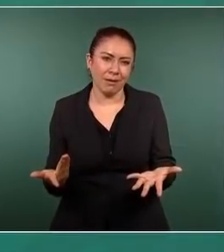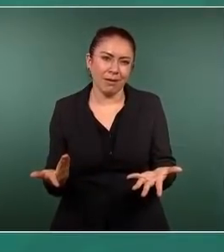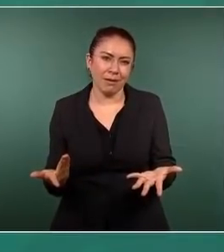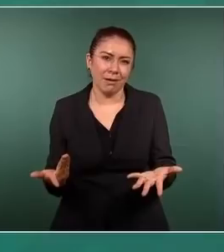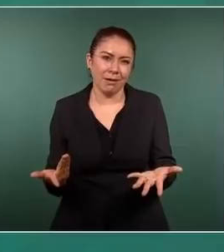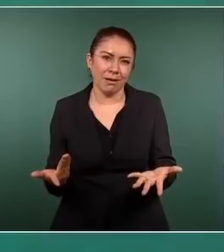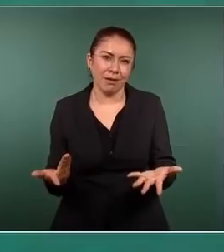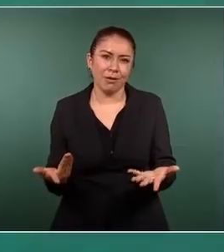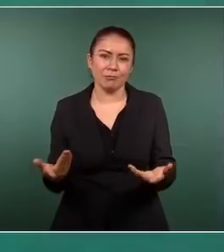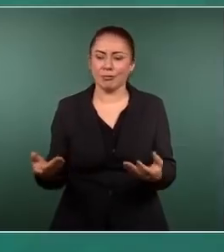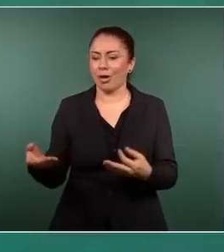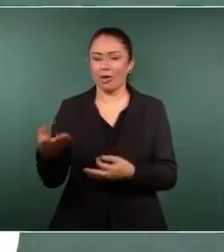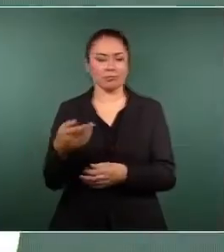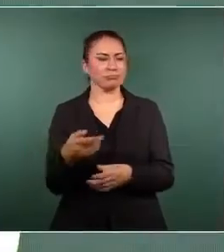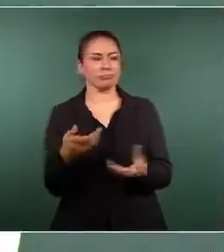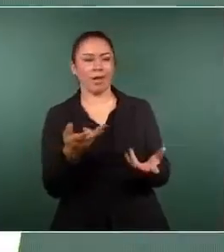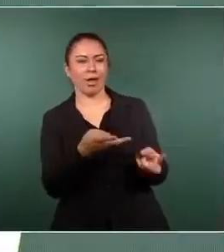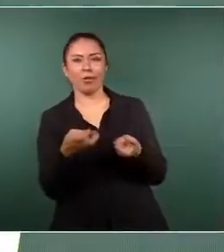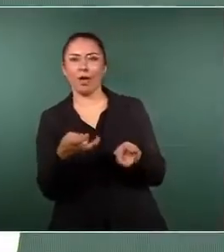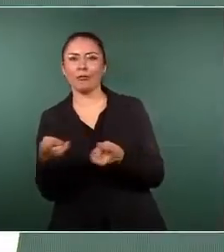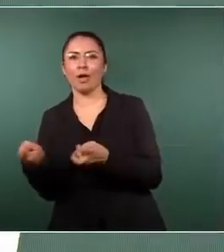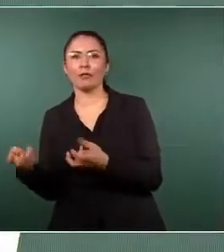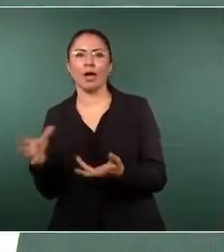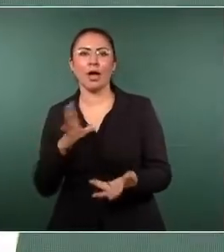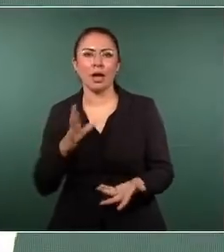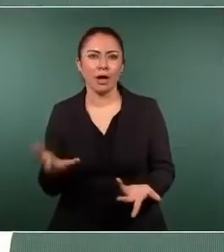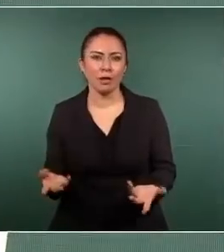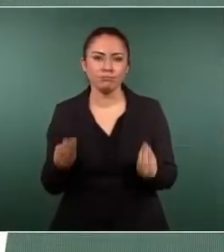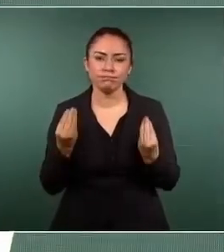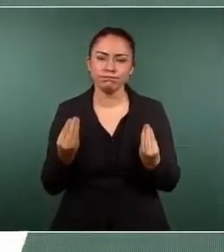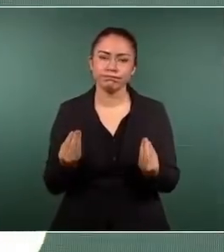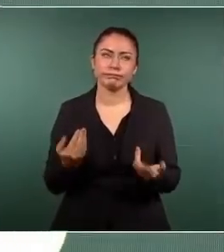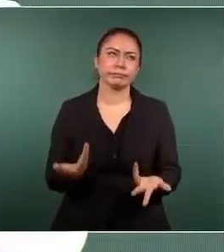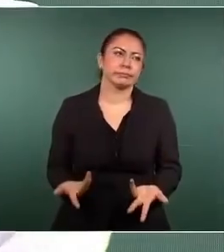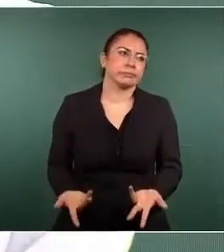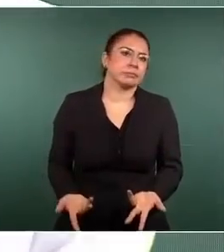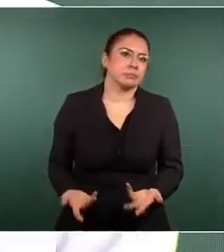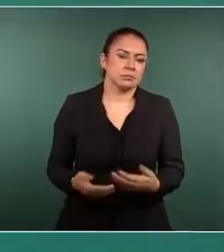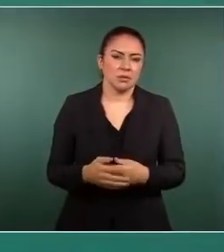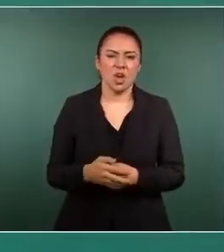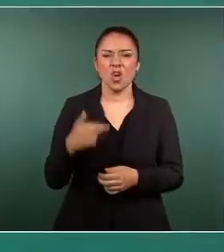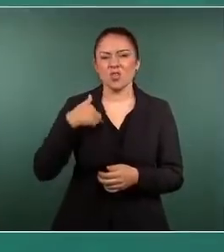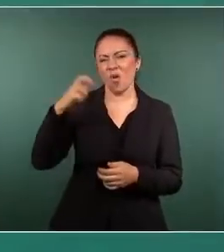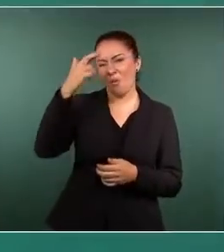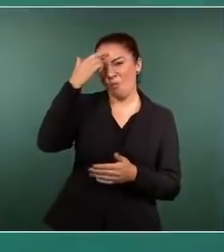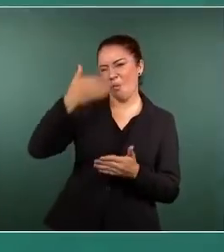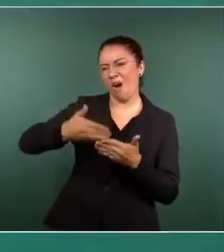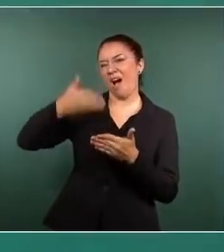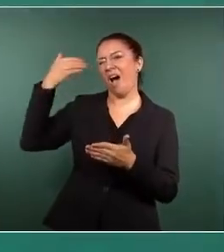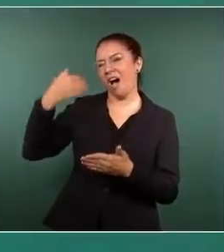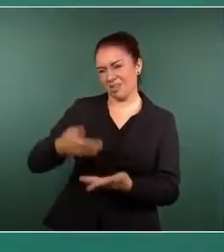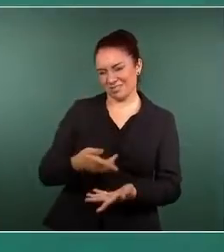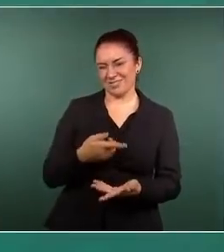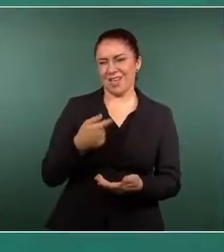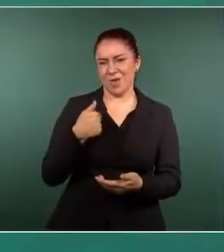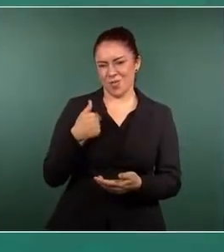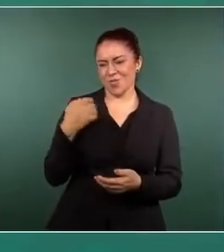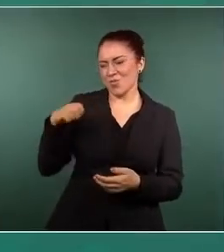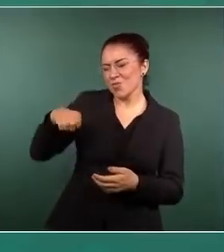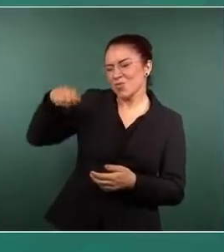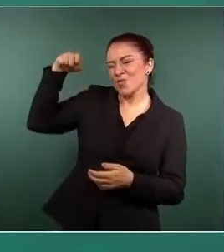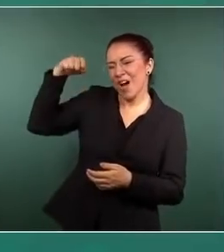se robaban todo me acuerdo de un discurso de un anciano respetable allá en mi pueblo